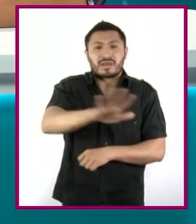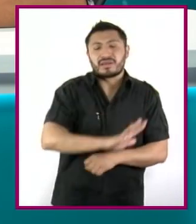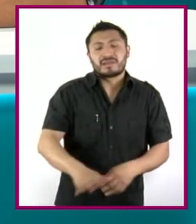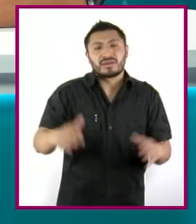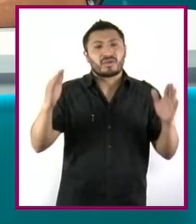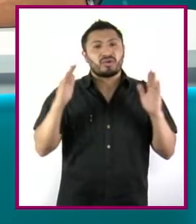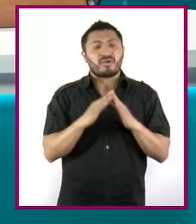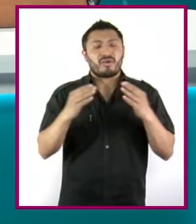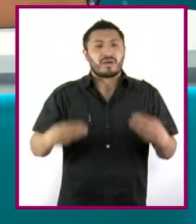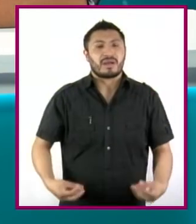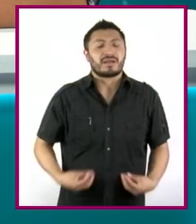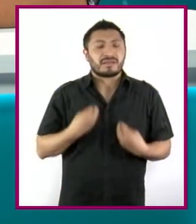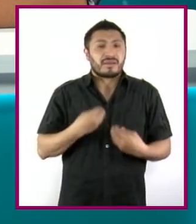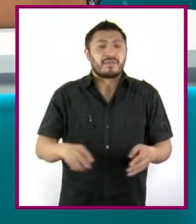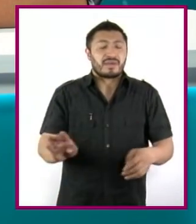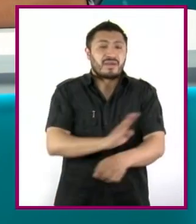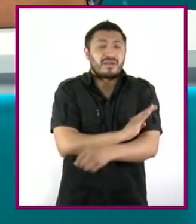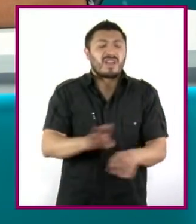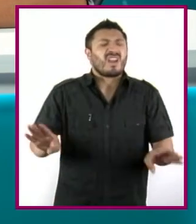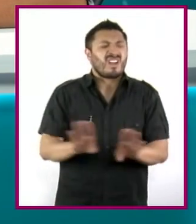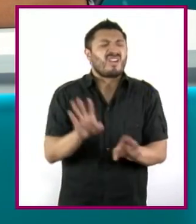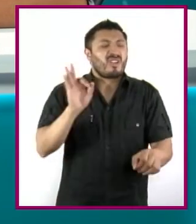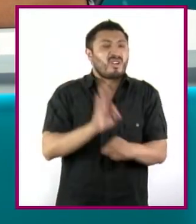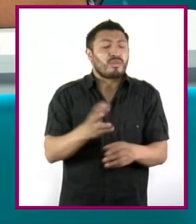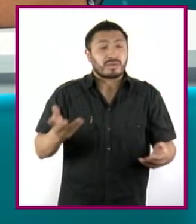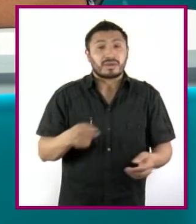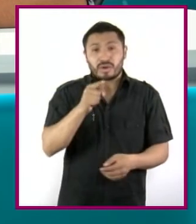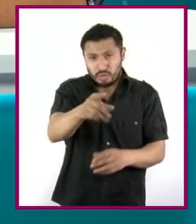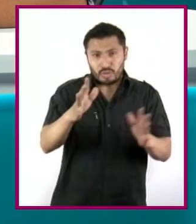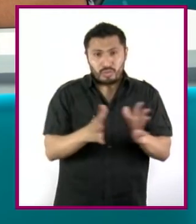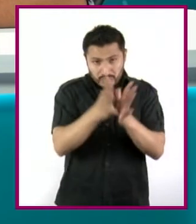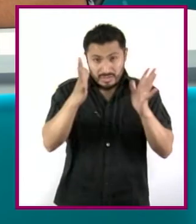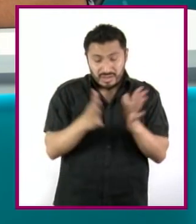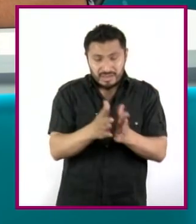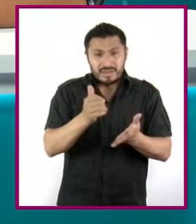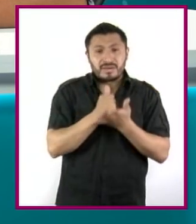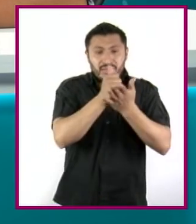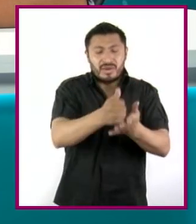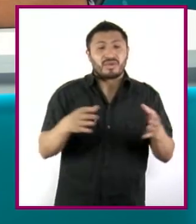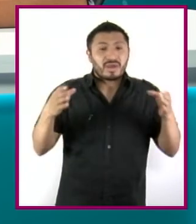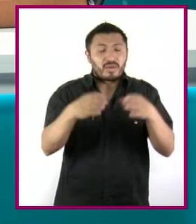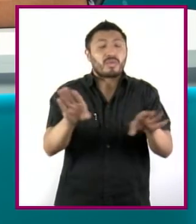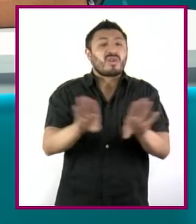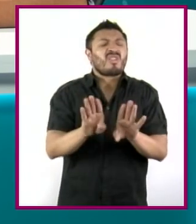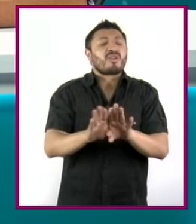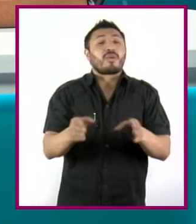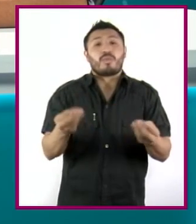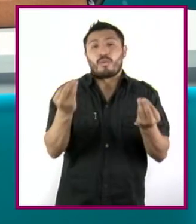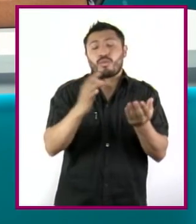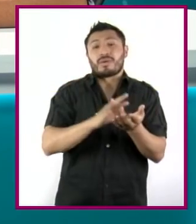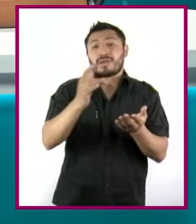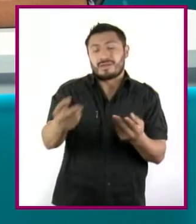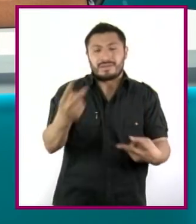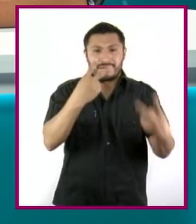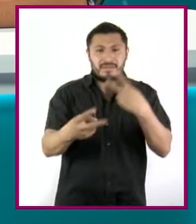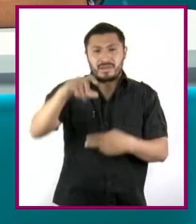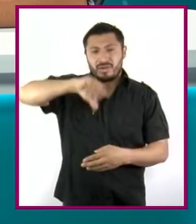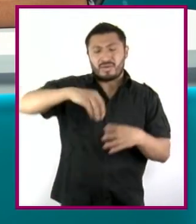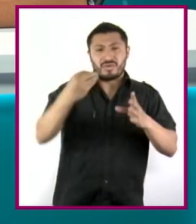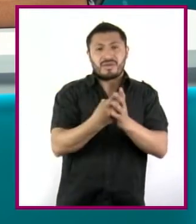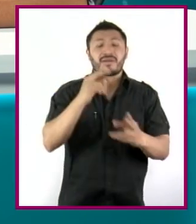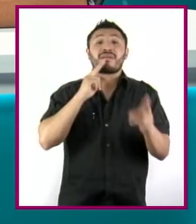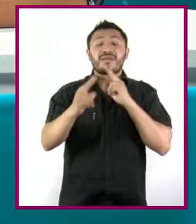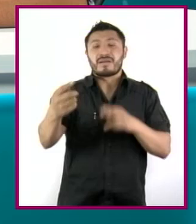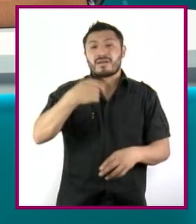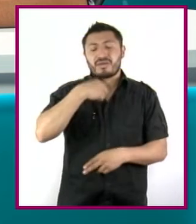¿Tú cómo participas en la vida de tu comunidad para generar una mejor sociedad? Muchas gracias por acompañarnos en esta emisión del